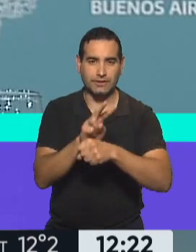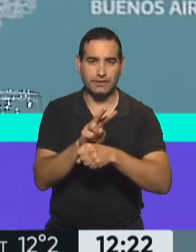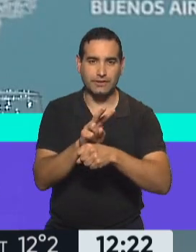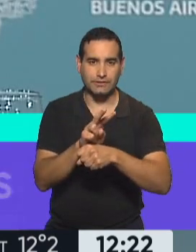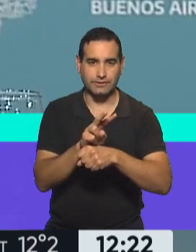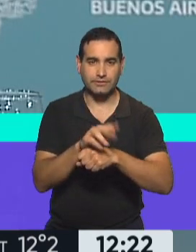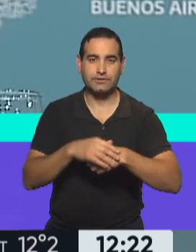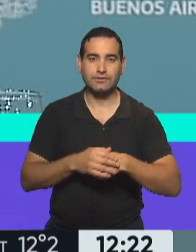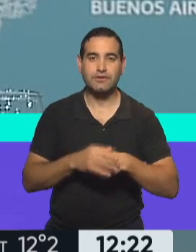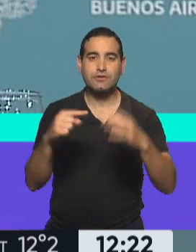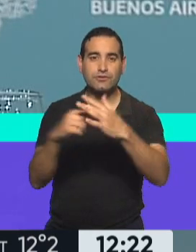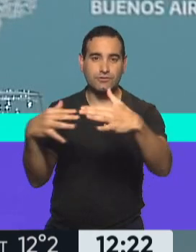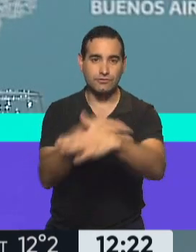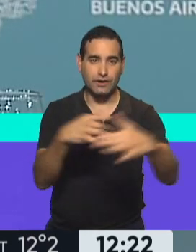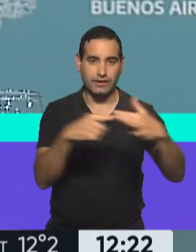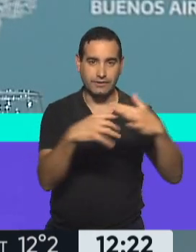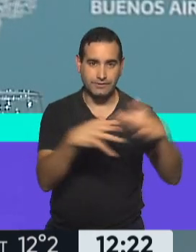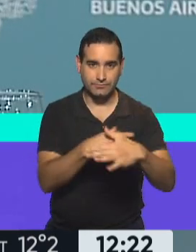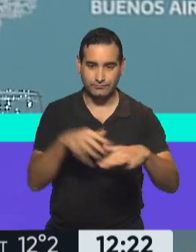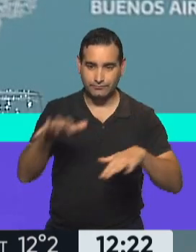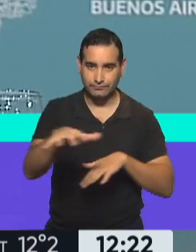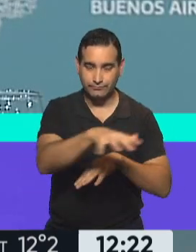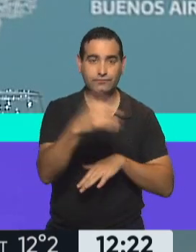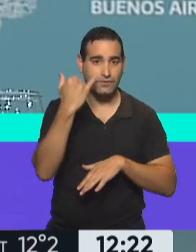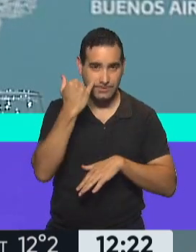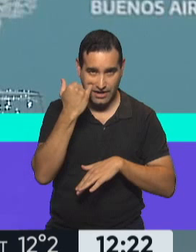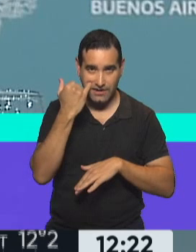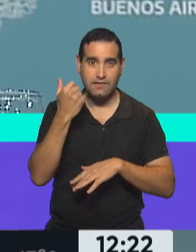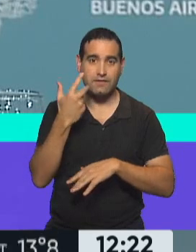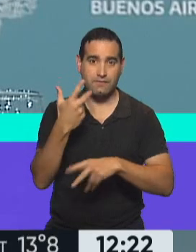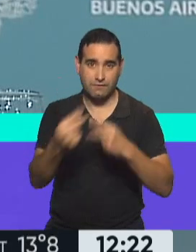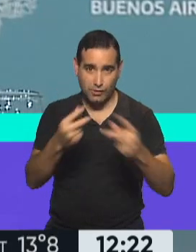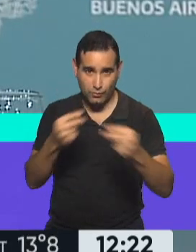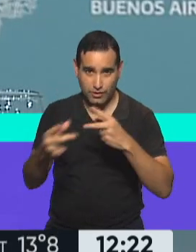son aquellas donde hemos vacunado al